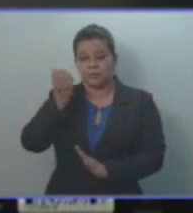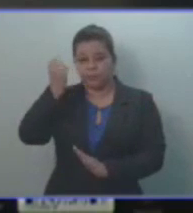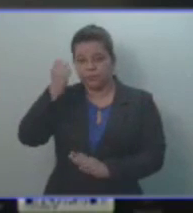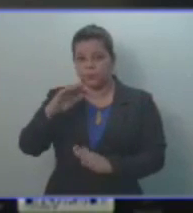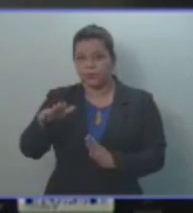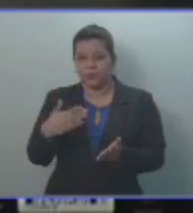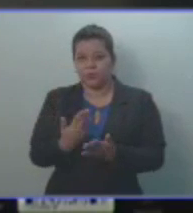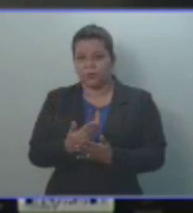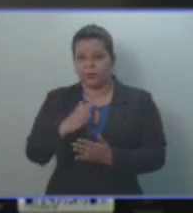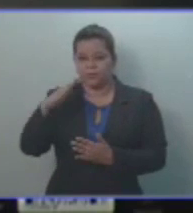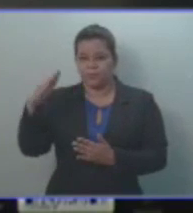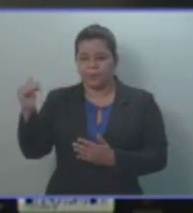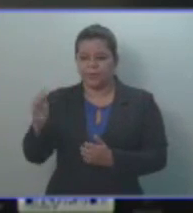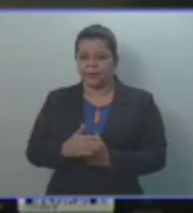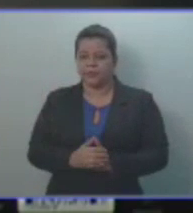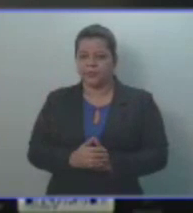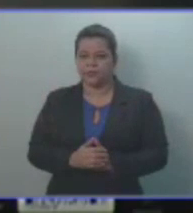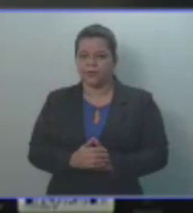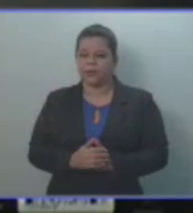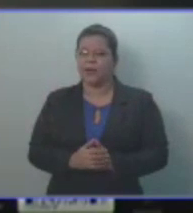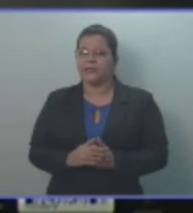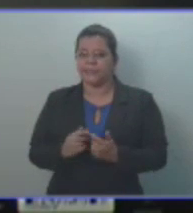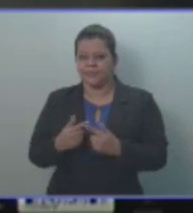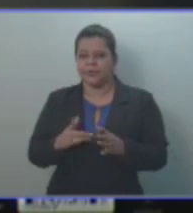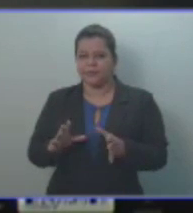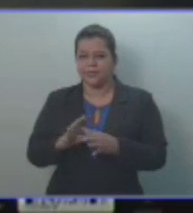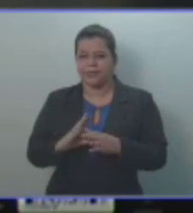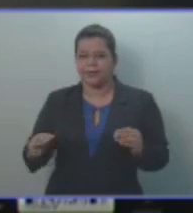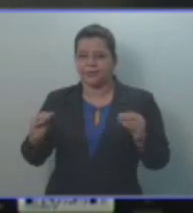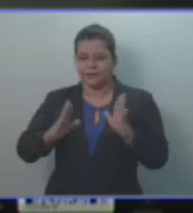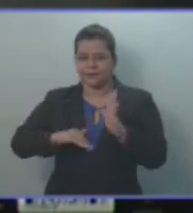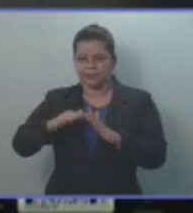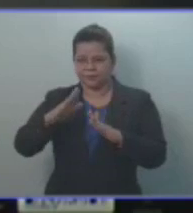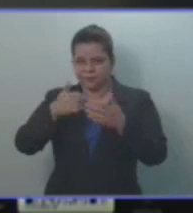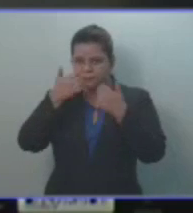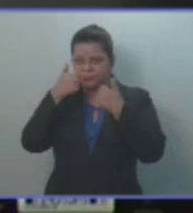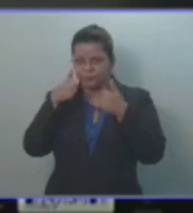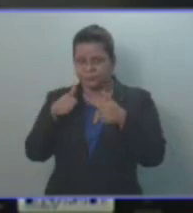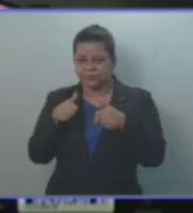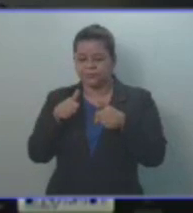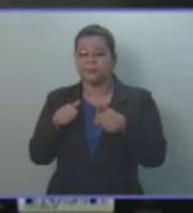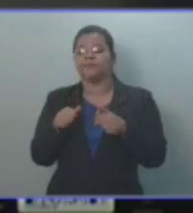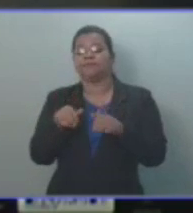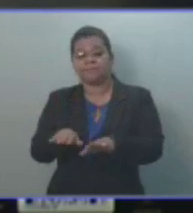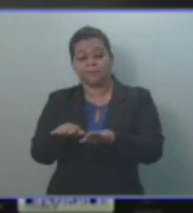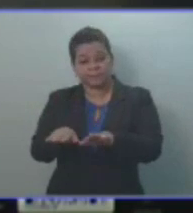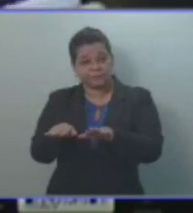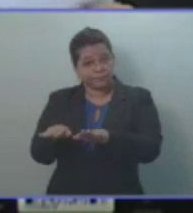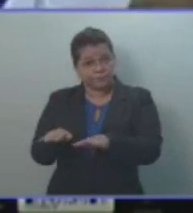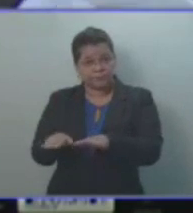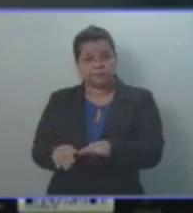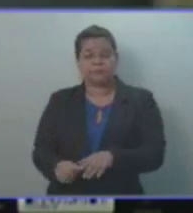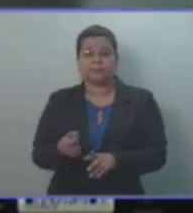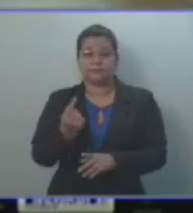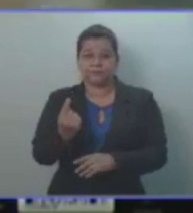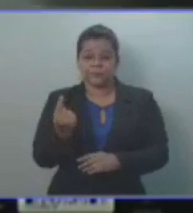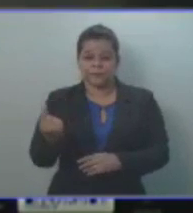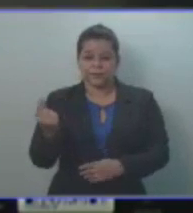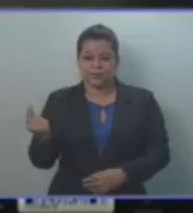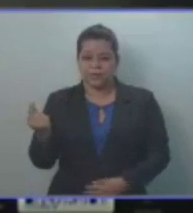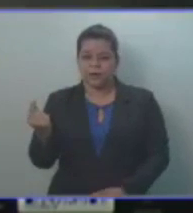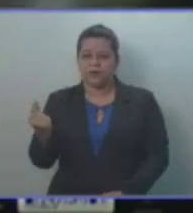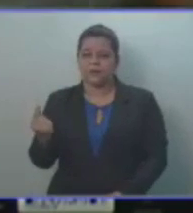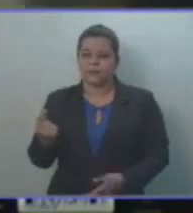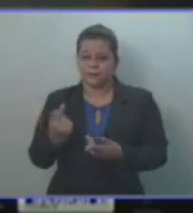nacional de la Alianza Un Nuevo País. Agradezco a los tres partidos que